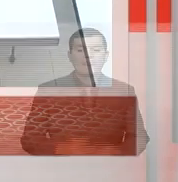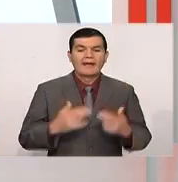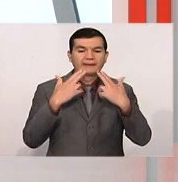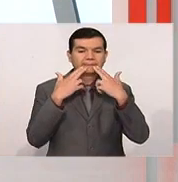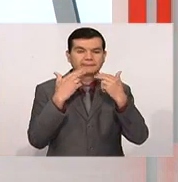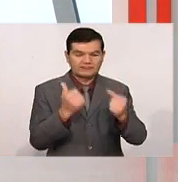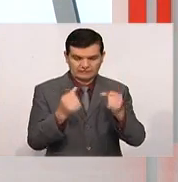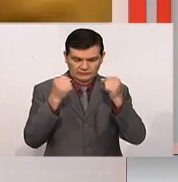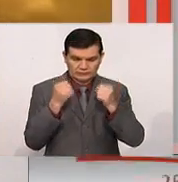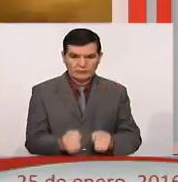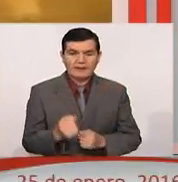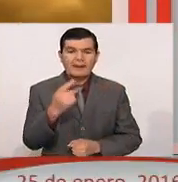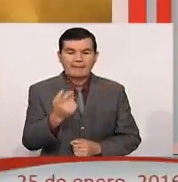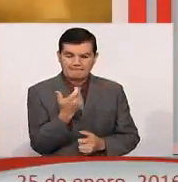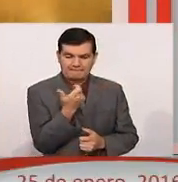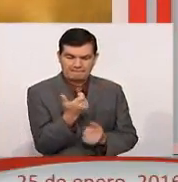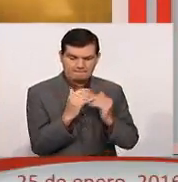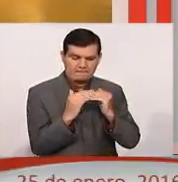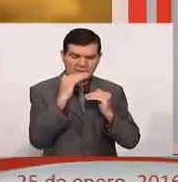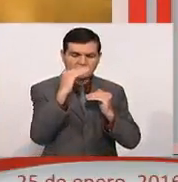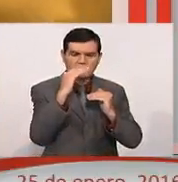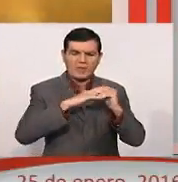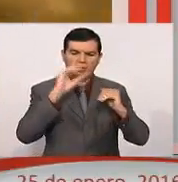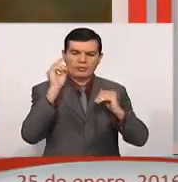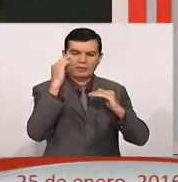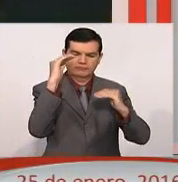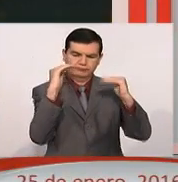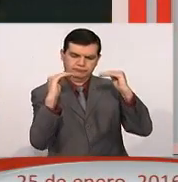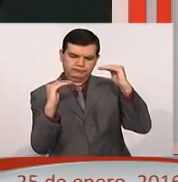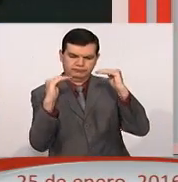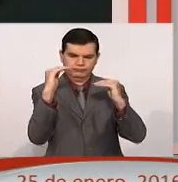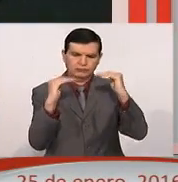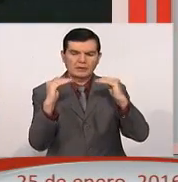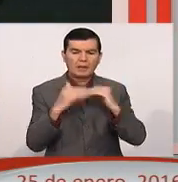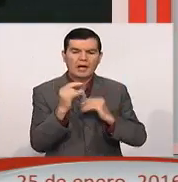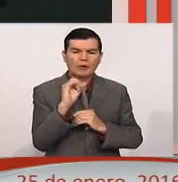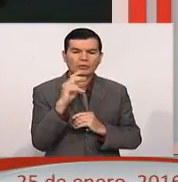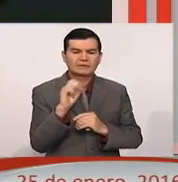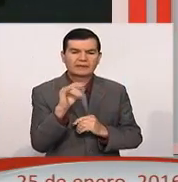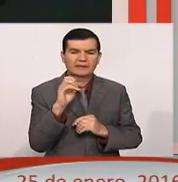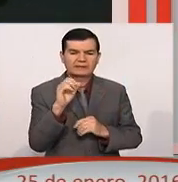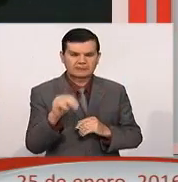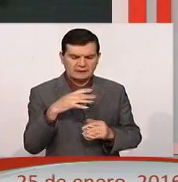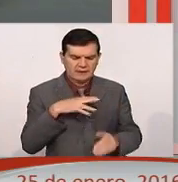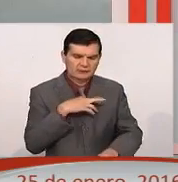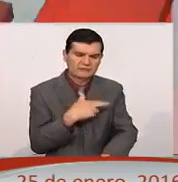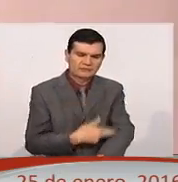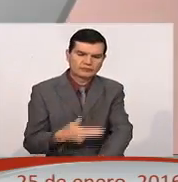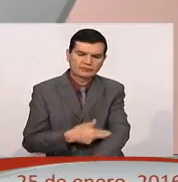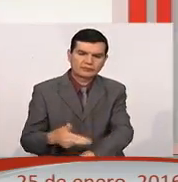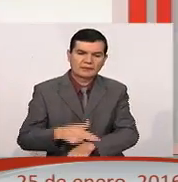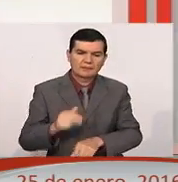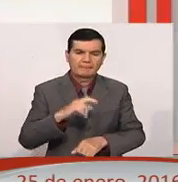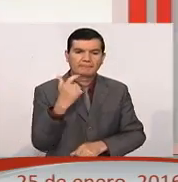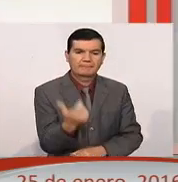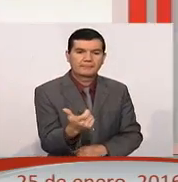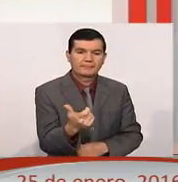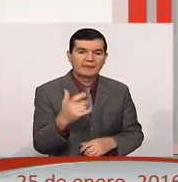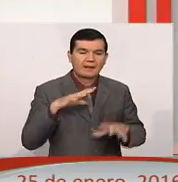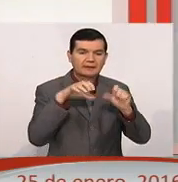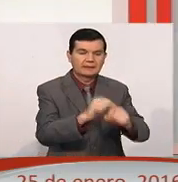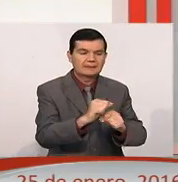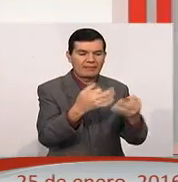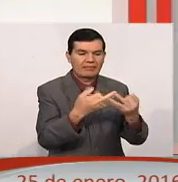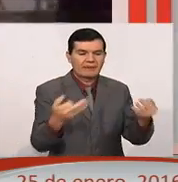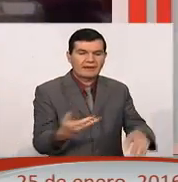Hacienda asegura que el peso se recuperará frente al dólar. Agustín Cárcens afirma habrá fuerte corrección del peso. Cae el líder en